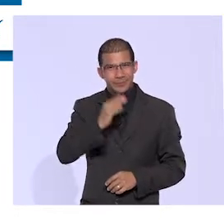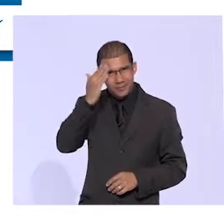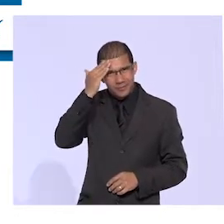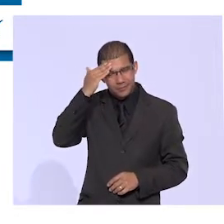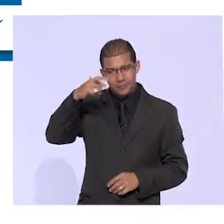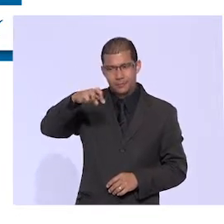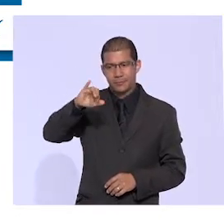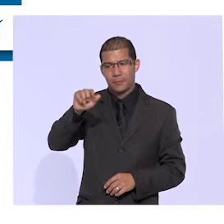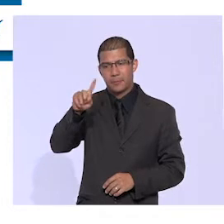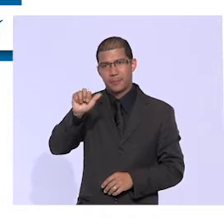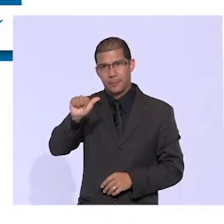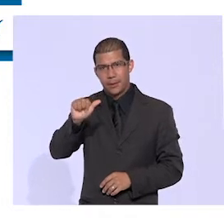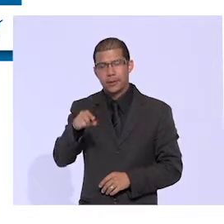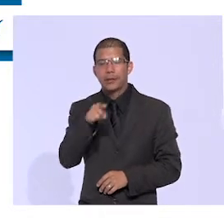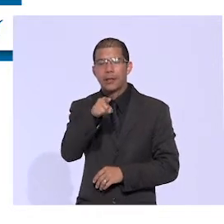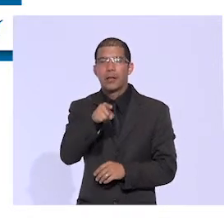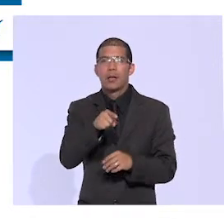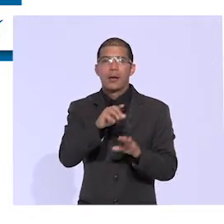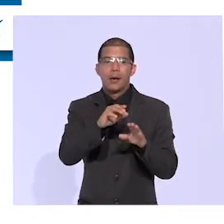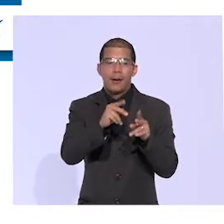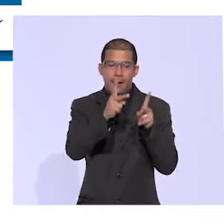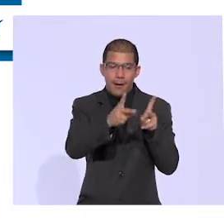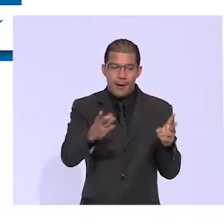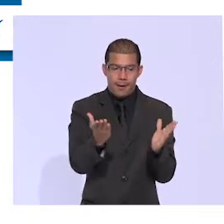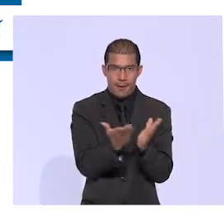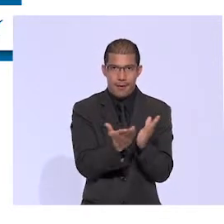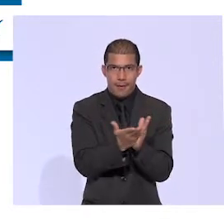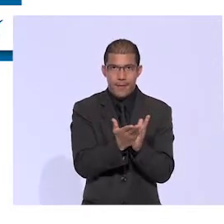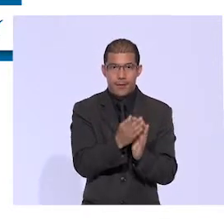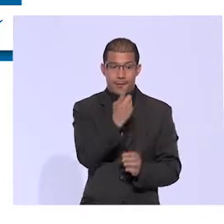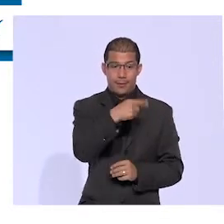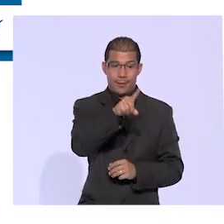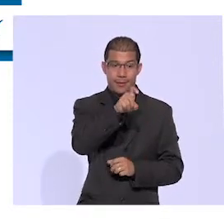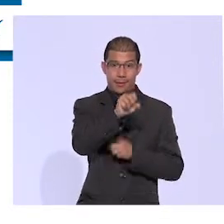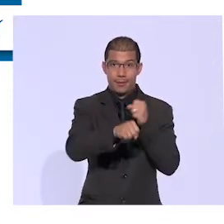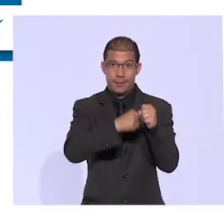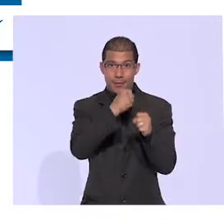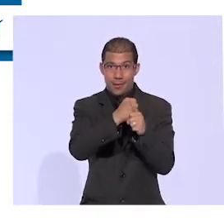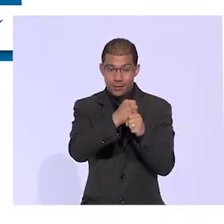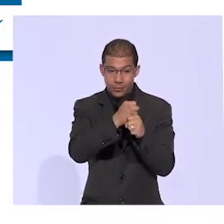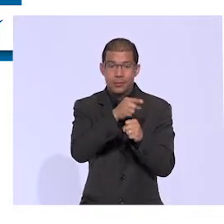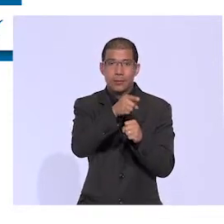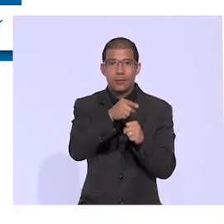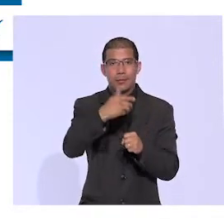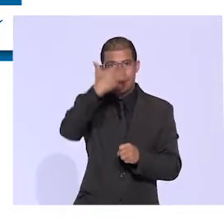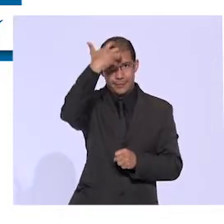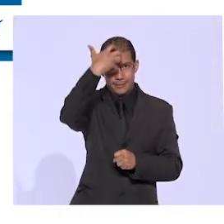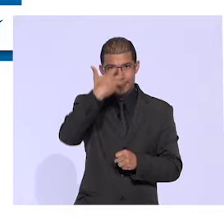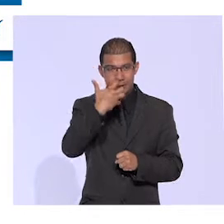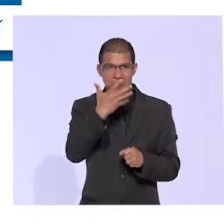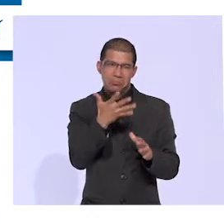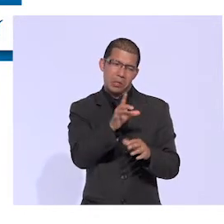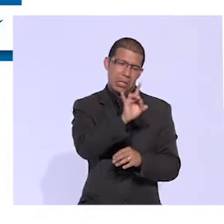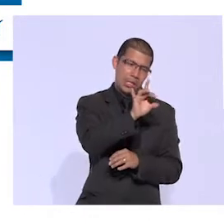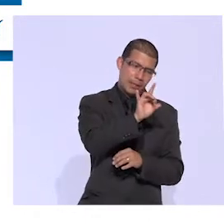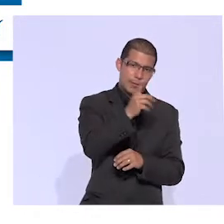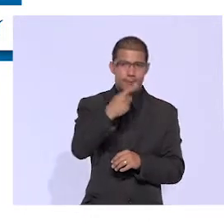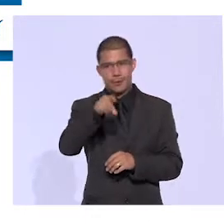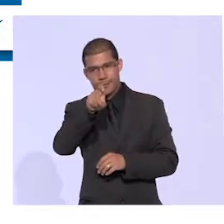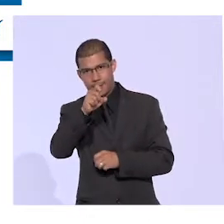son alumnos que cumplen 16 años el año que se pasa la prueba. Es decir, que tienen entre 15 y 16